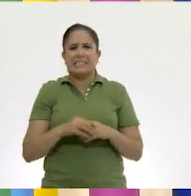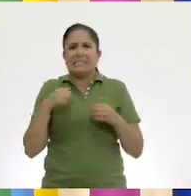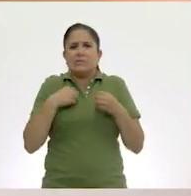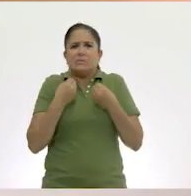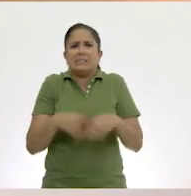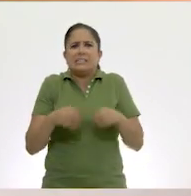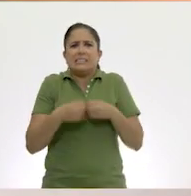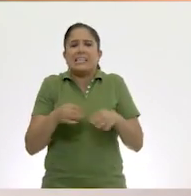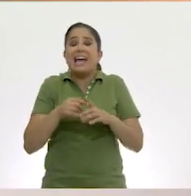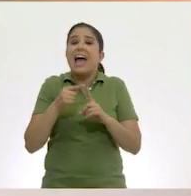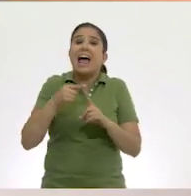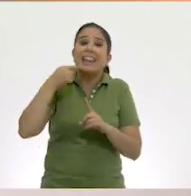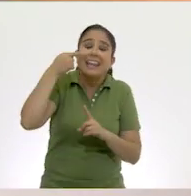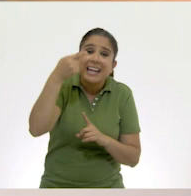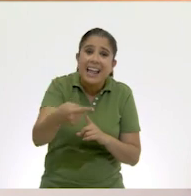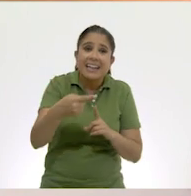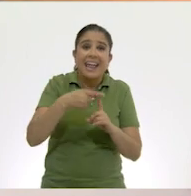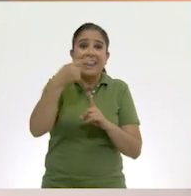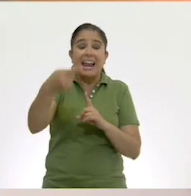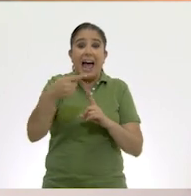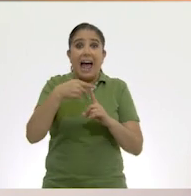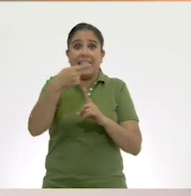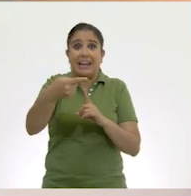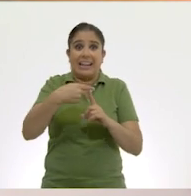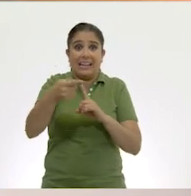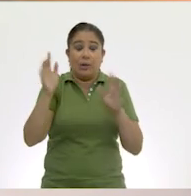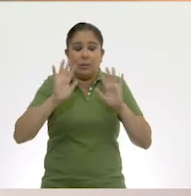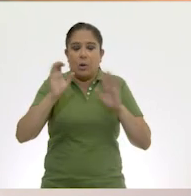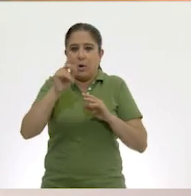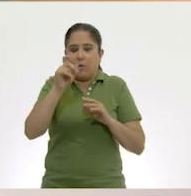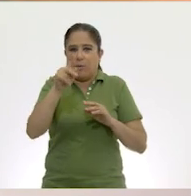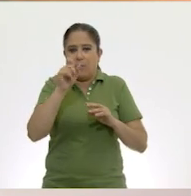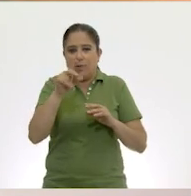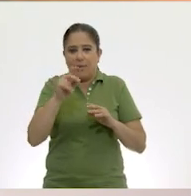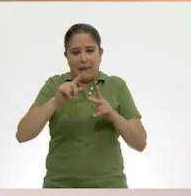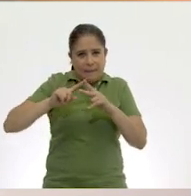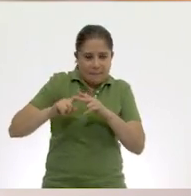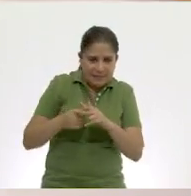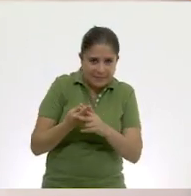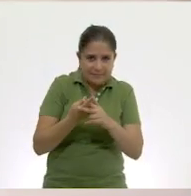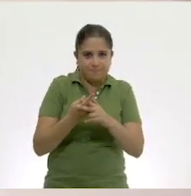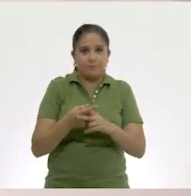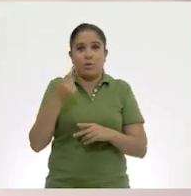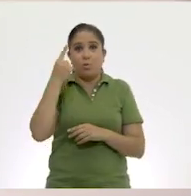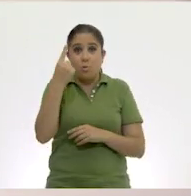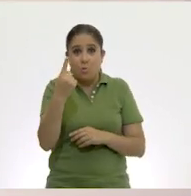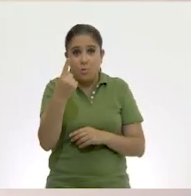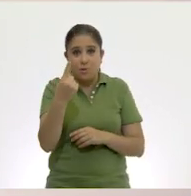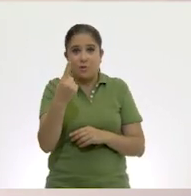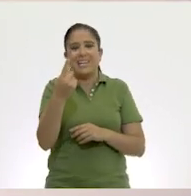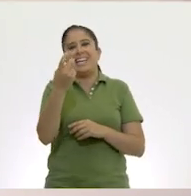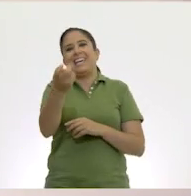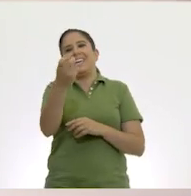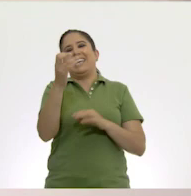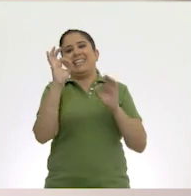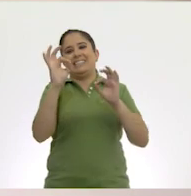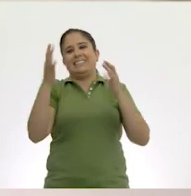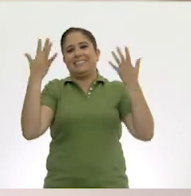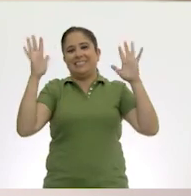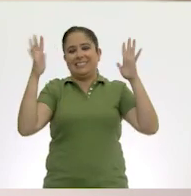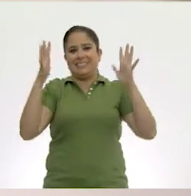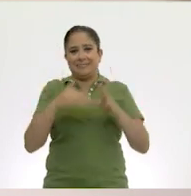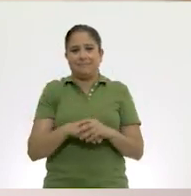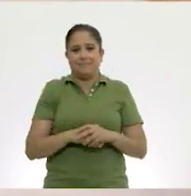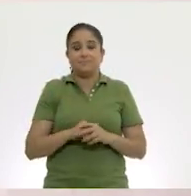perdida hacia adelante baja bailan de adelante de lo que empezamos uno eso llegue